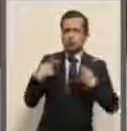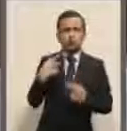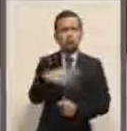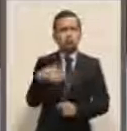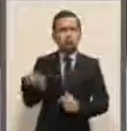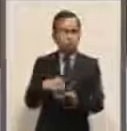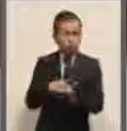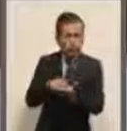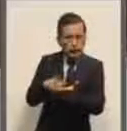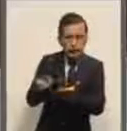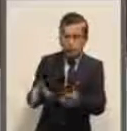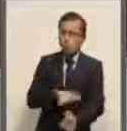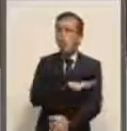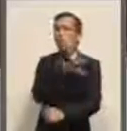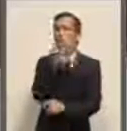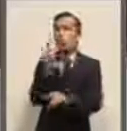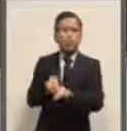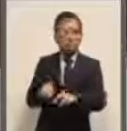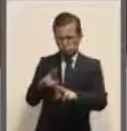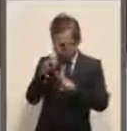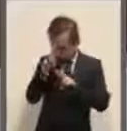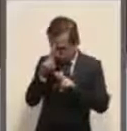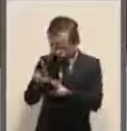protección de los derechos.